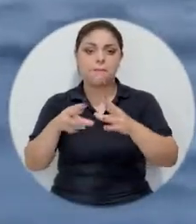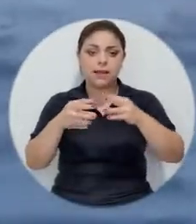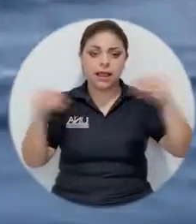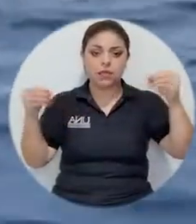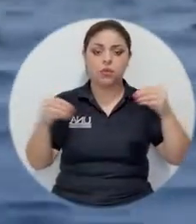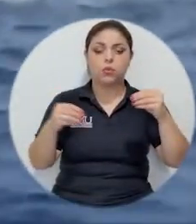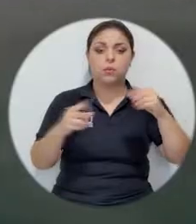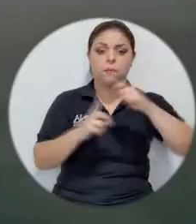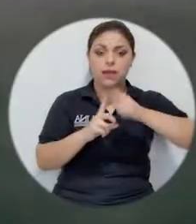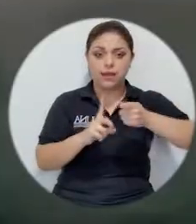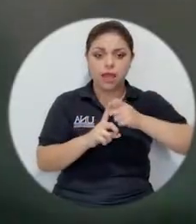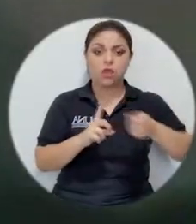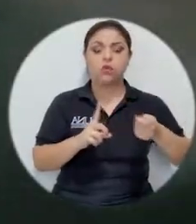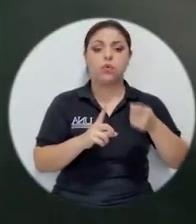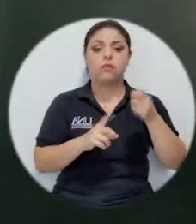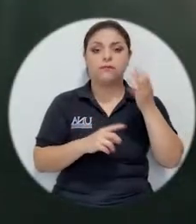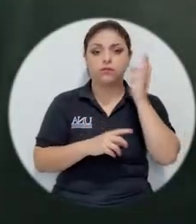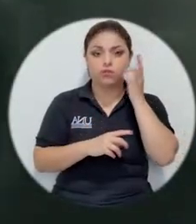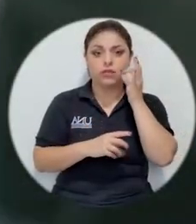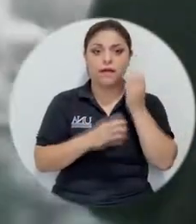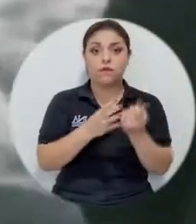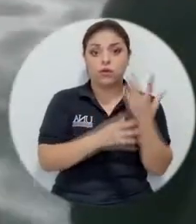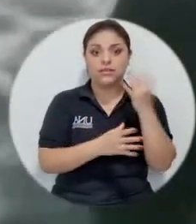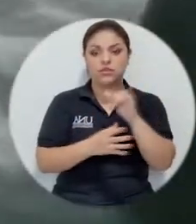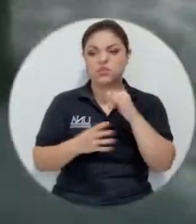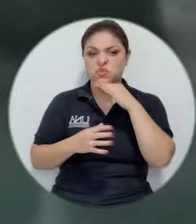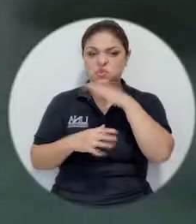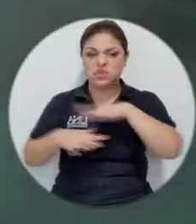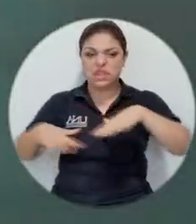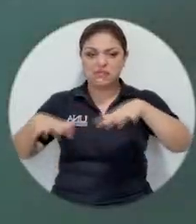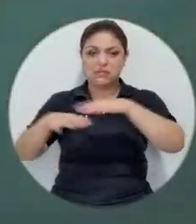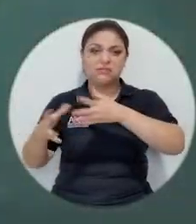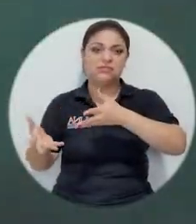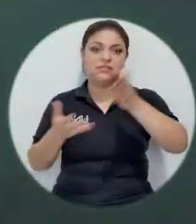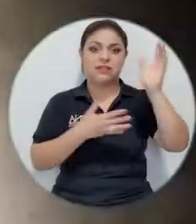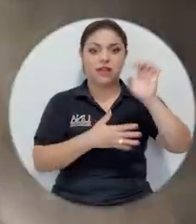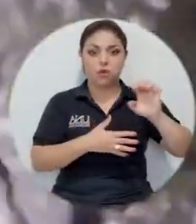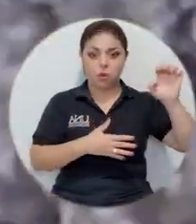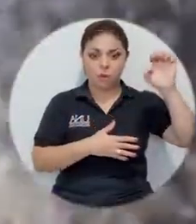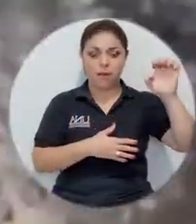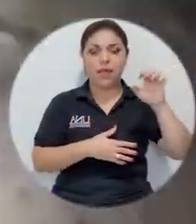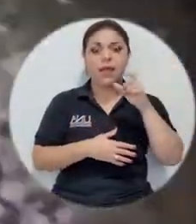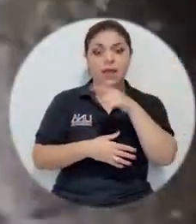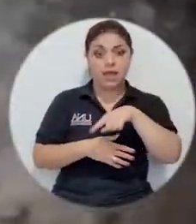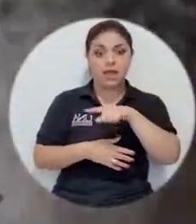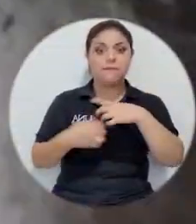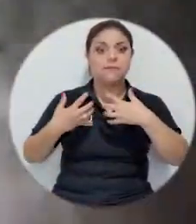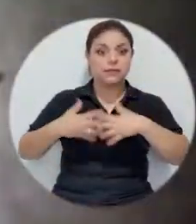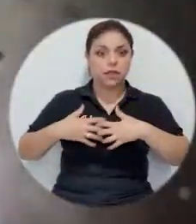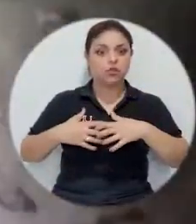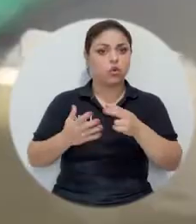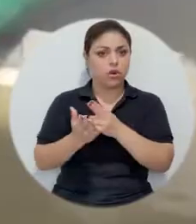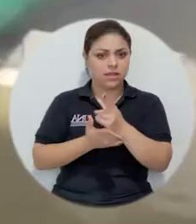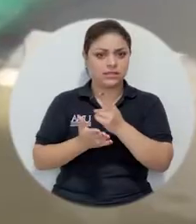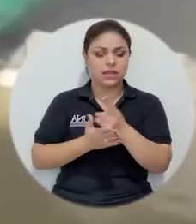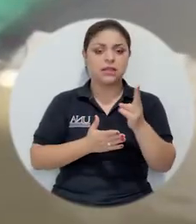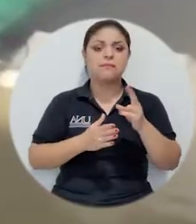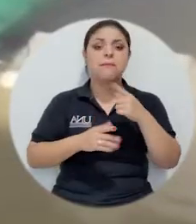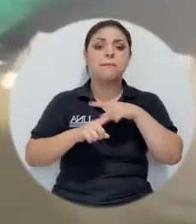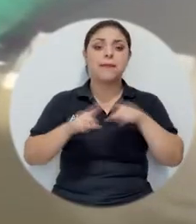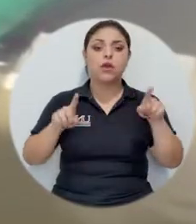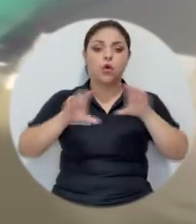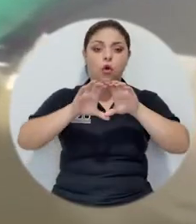yuca, flores, que son contaminados, son cargas importantes que van a Europa, son de empresarios honestos y